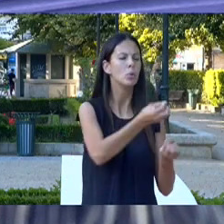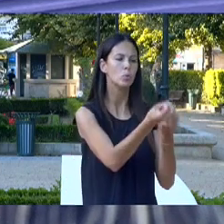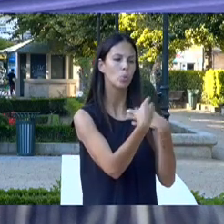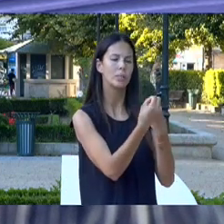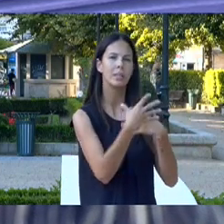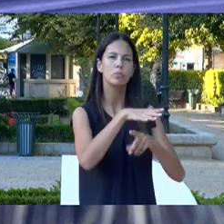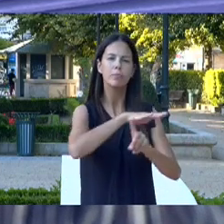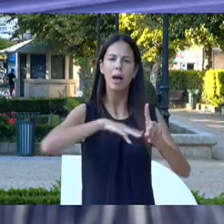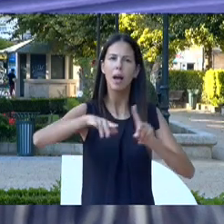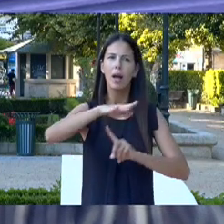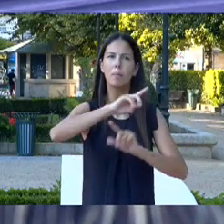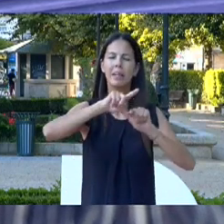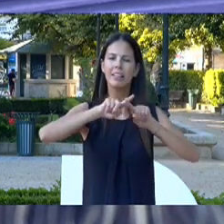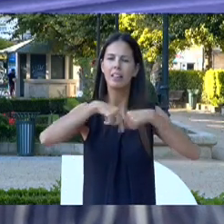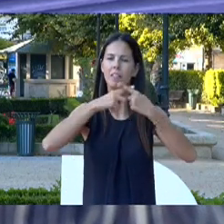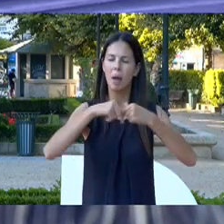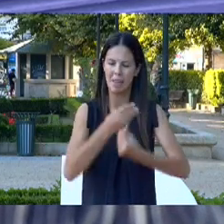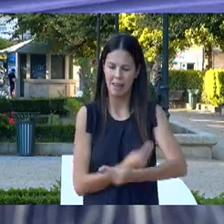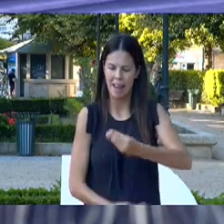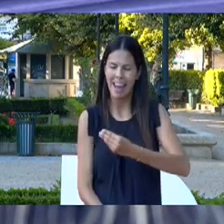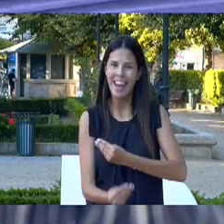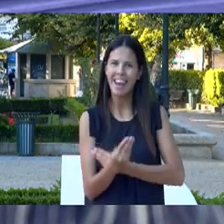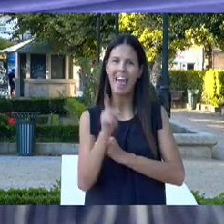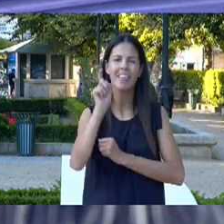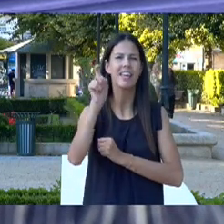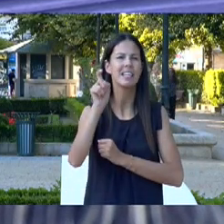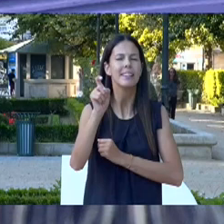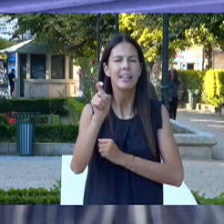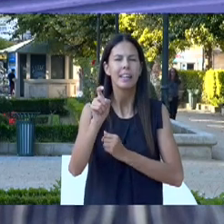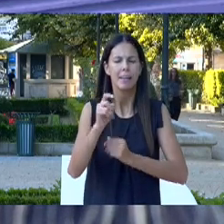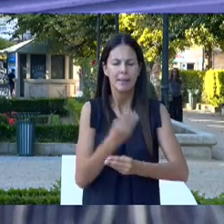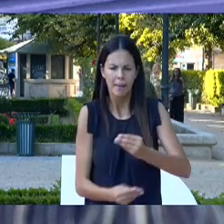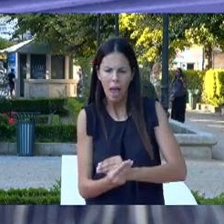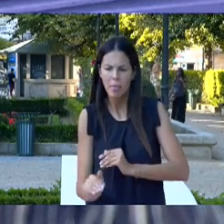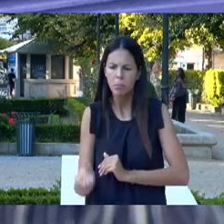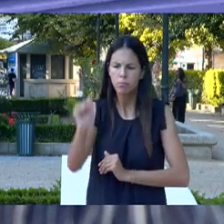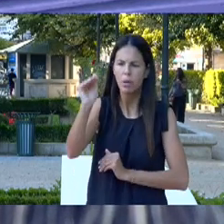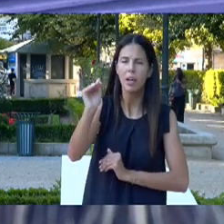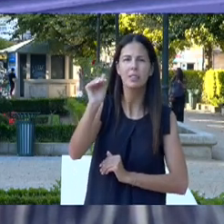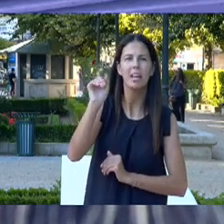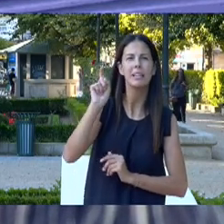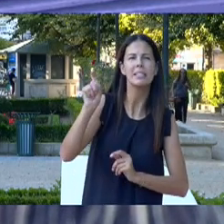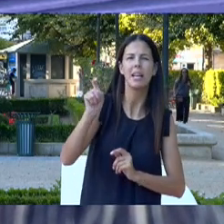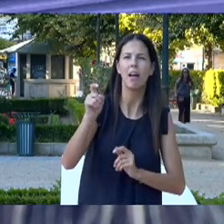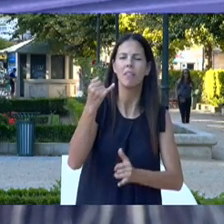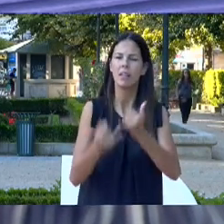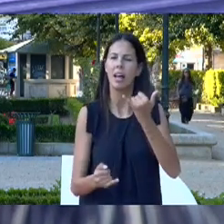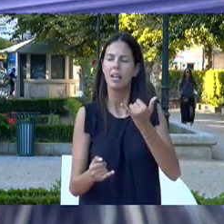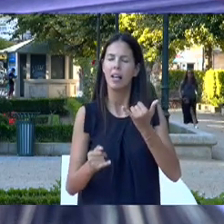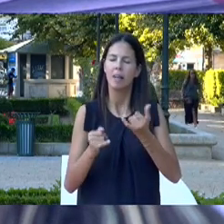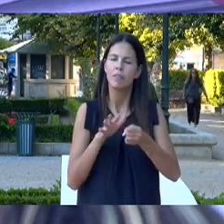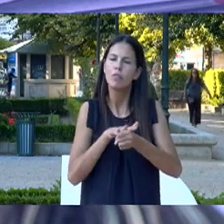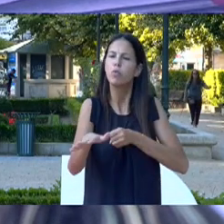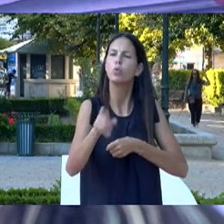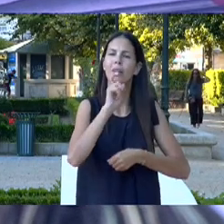ambiente familiar no que nace e no que se cría Ernestina e como iso influe no que é o seu propósito de vida, a